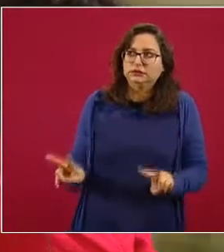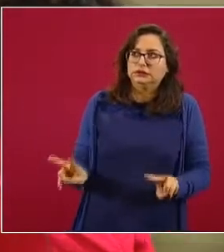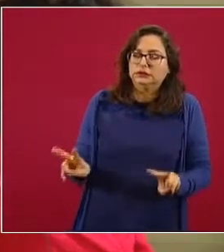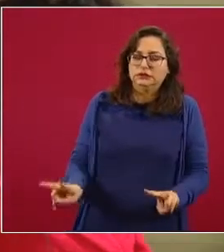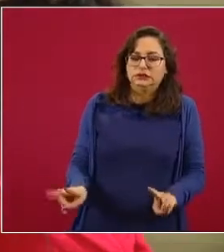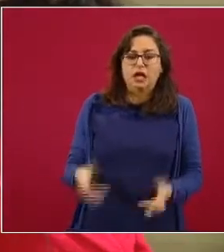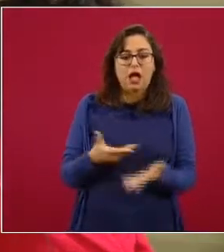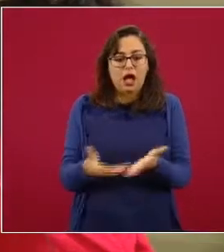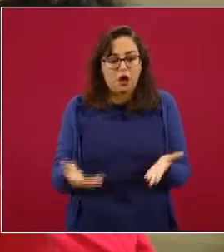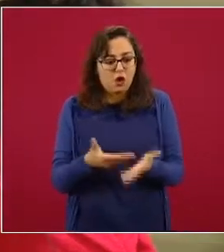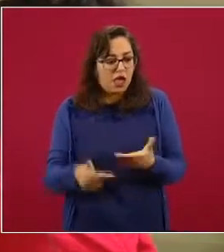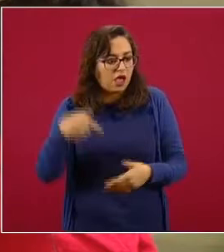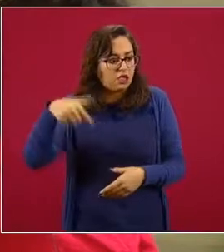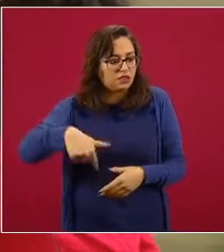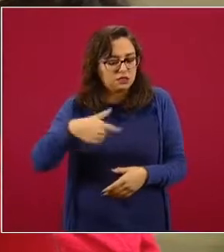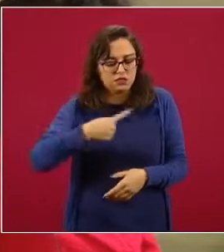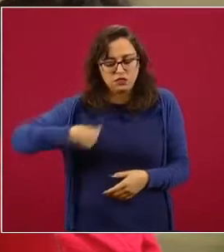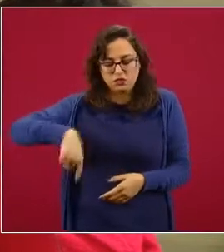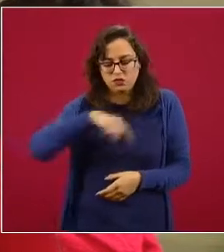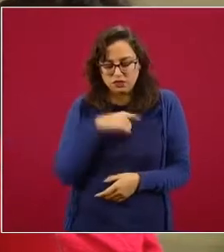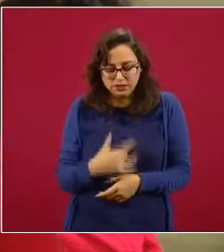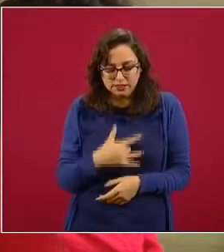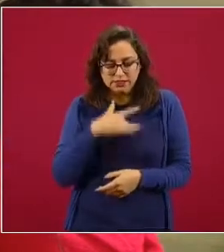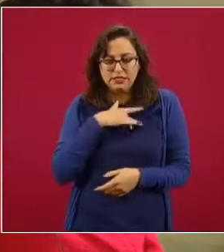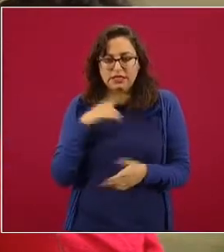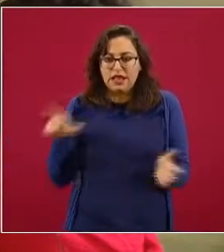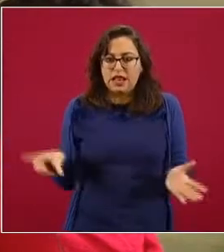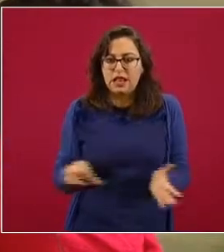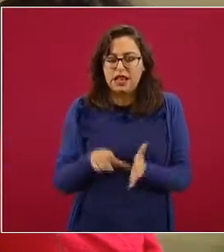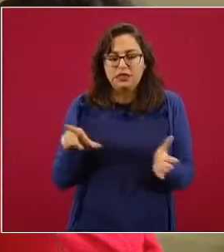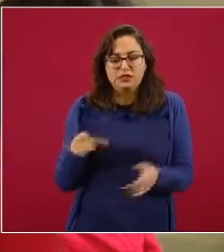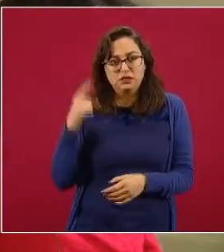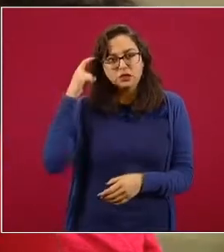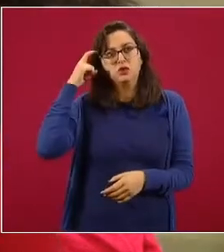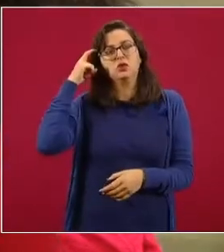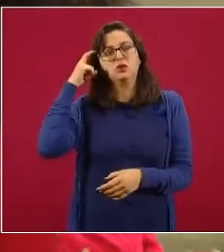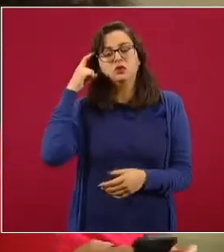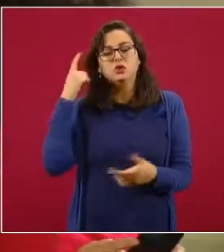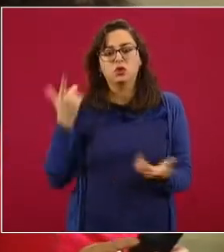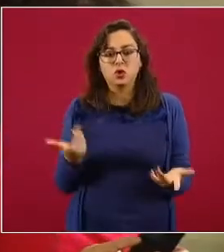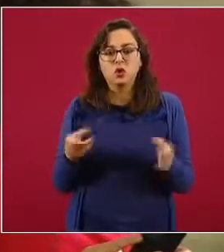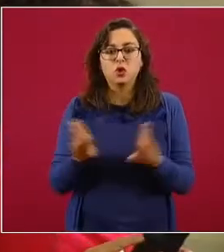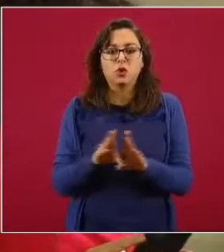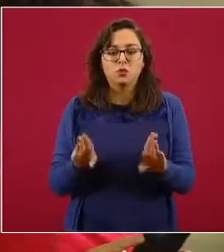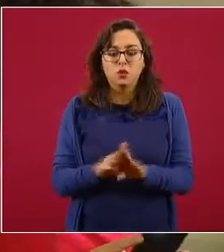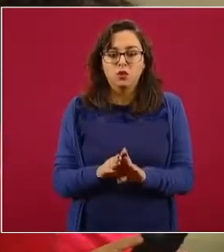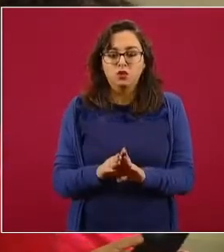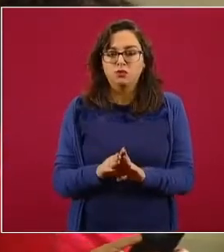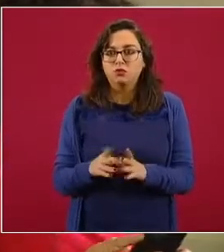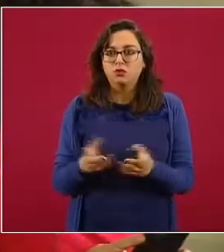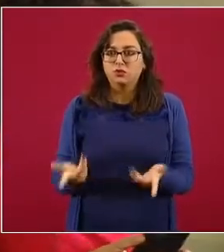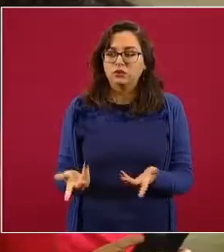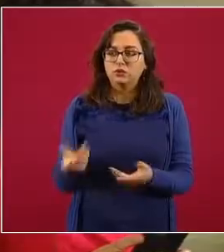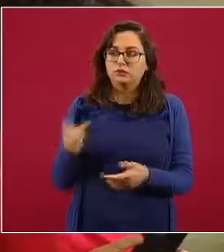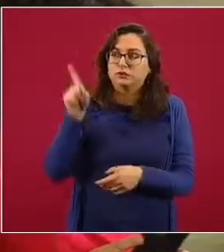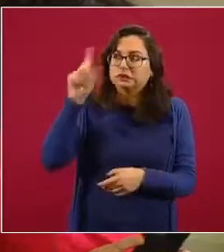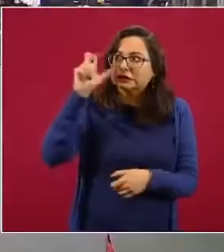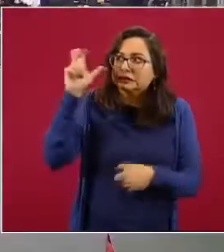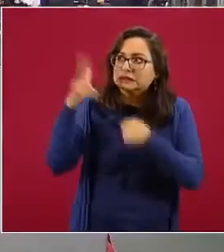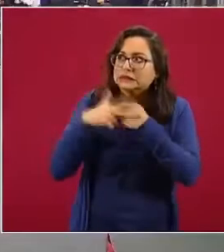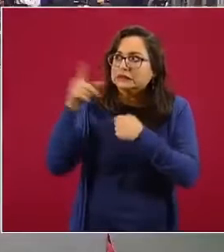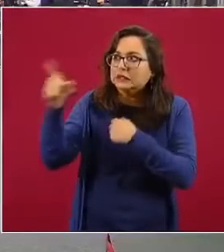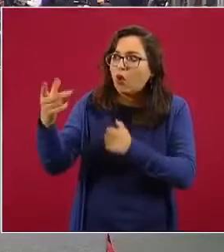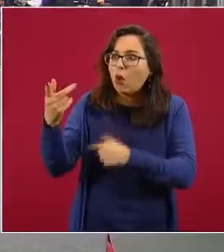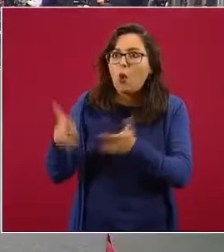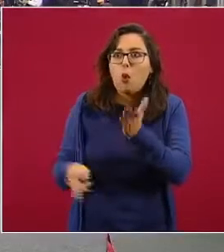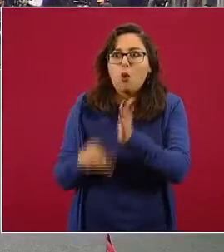Europa, tanto para autoridades como para la población, para no ver pues estas escenas otra vez de reconfinamiento, toques de queda, en fin?